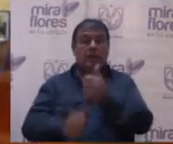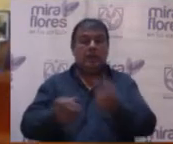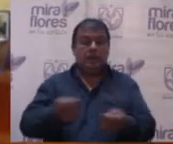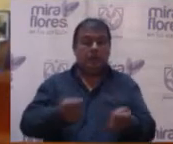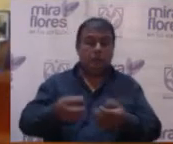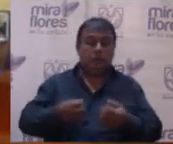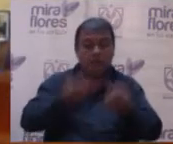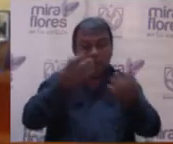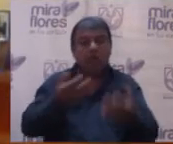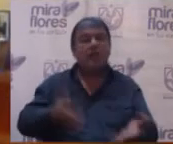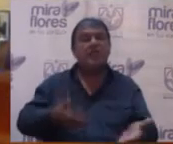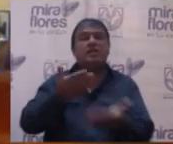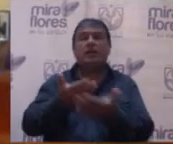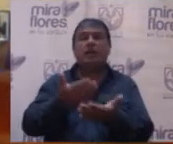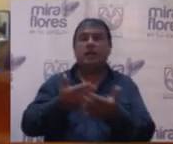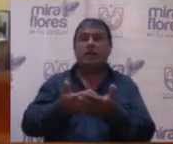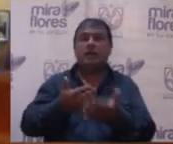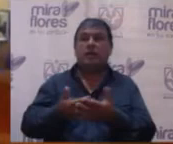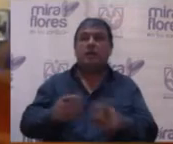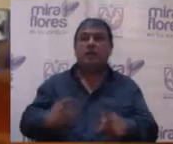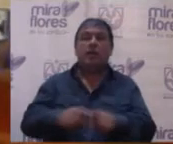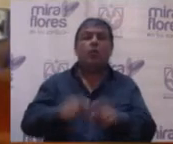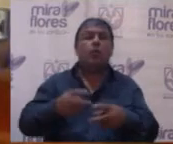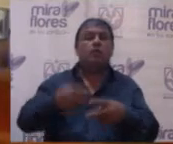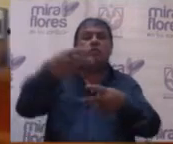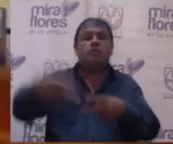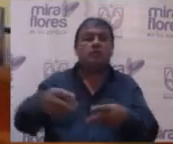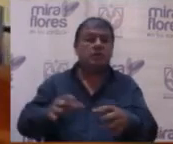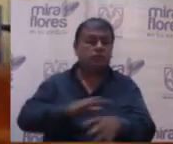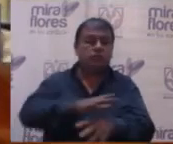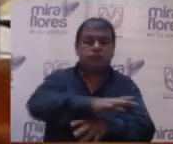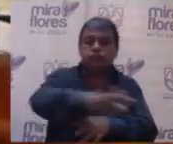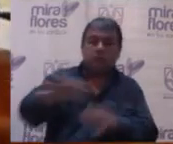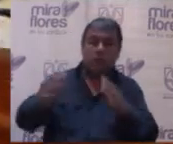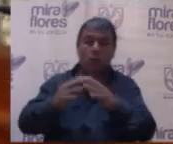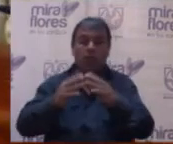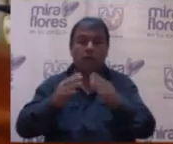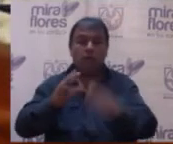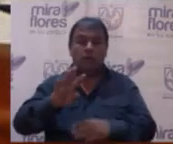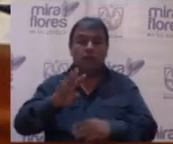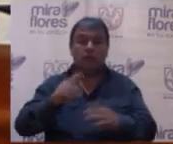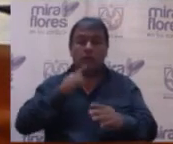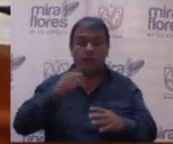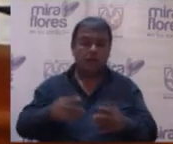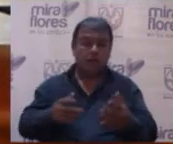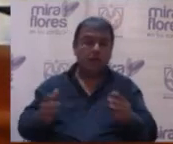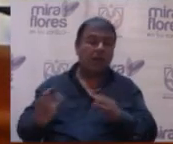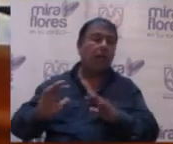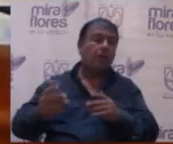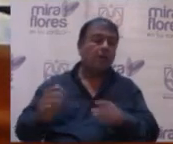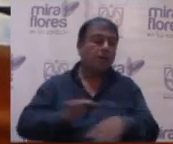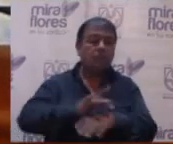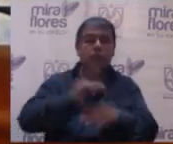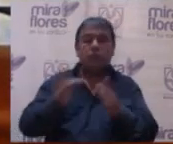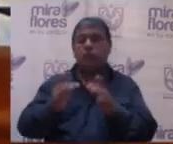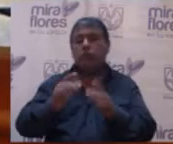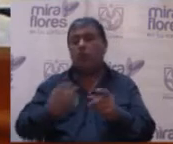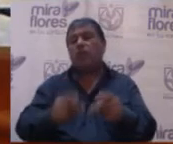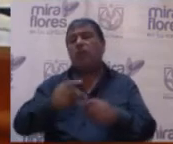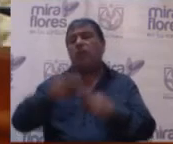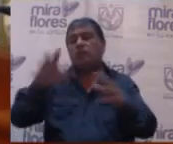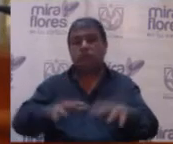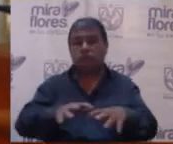proporcionar la información de la llegada y del ratio hacia cuántos vecinos estas cuatro casas están aproximadamente llegar,